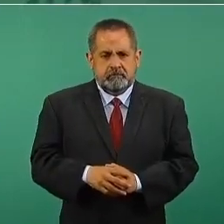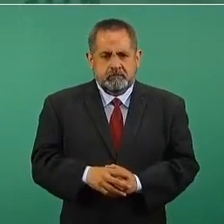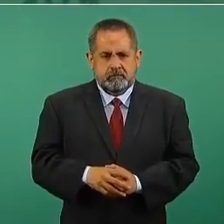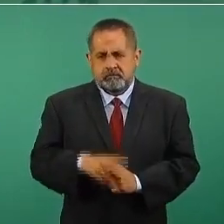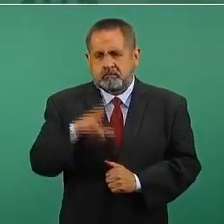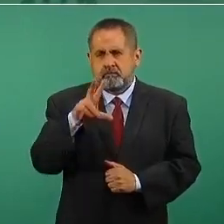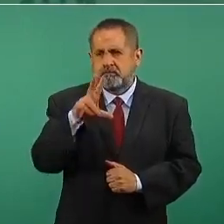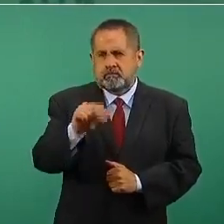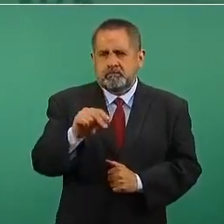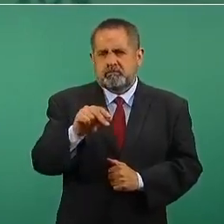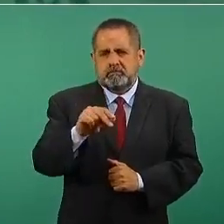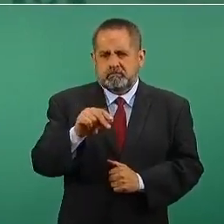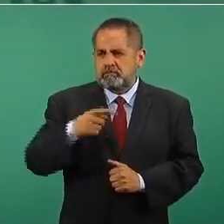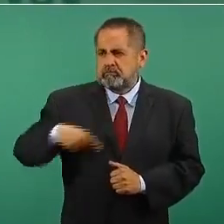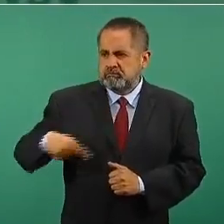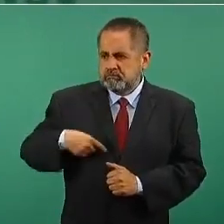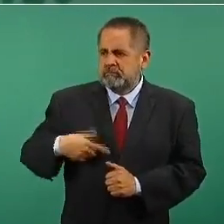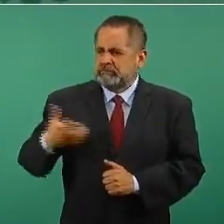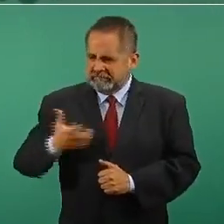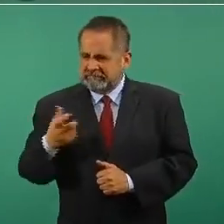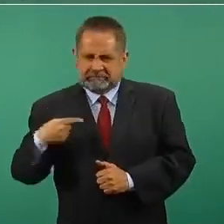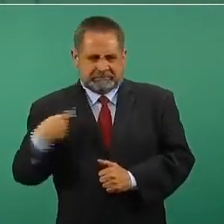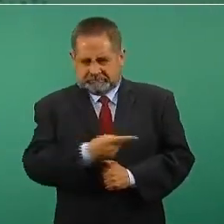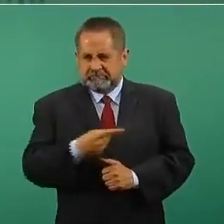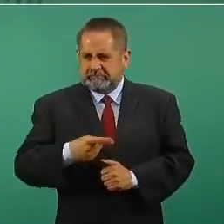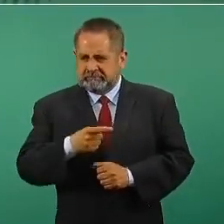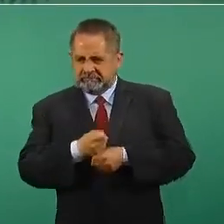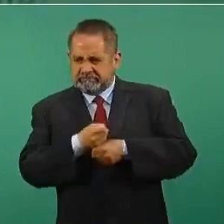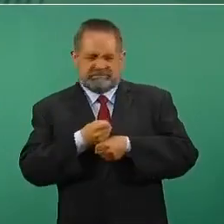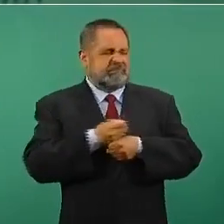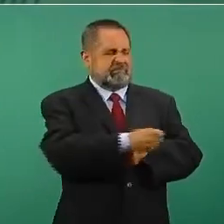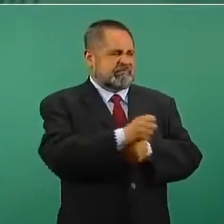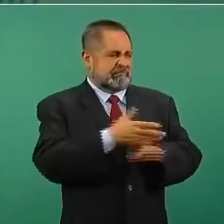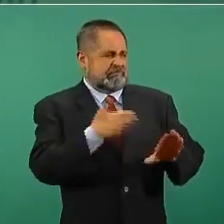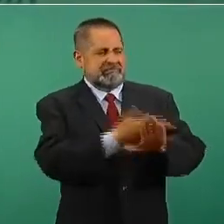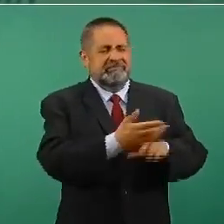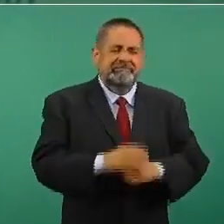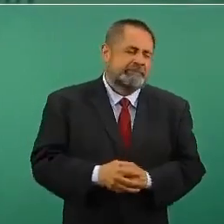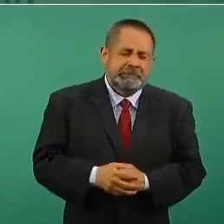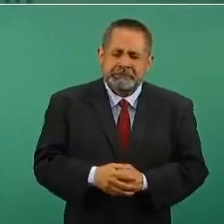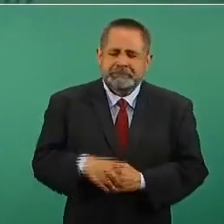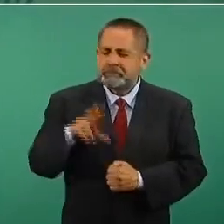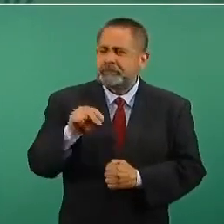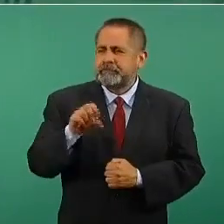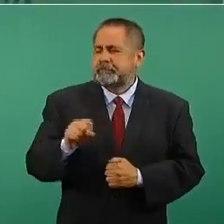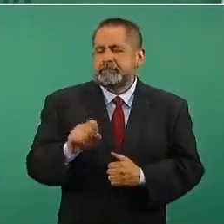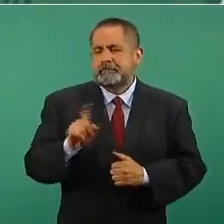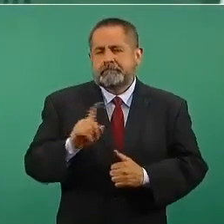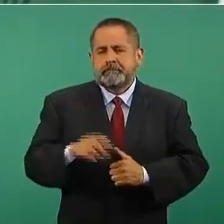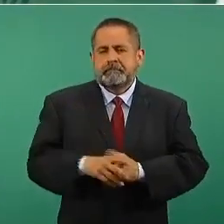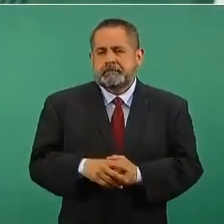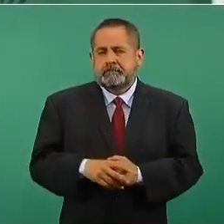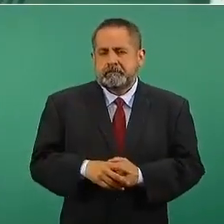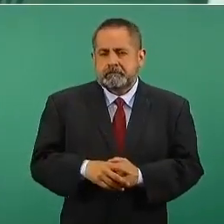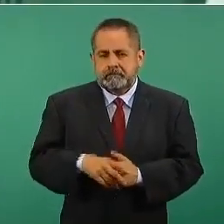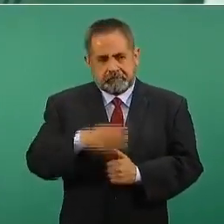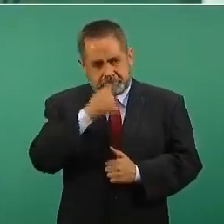fue una agresión de parte de la autoridad, ¿sí?, hacia quienes